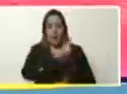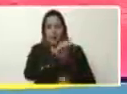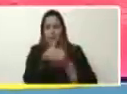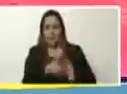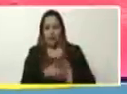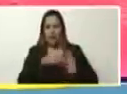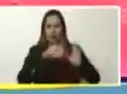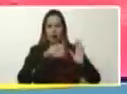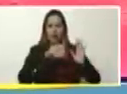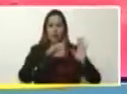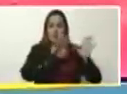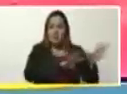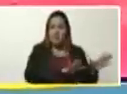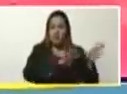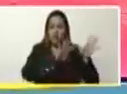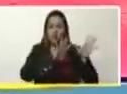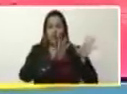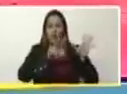de